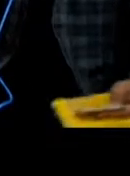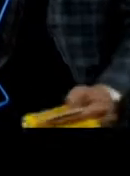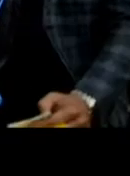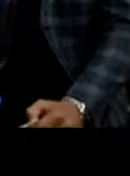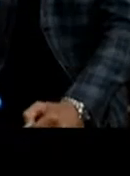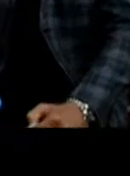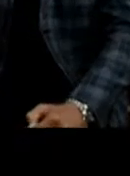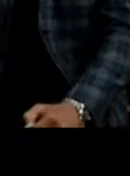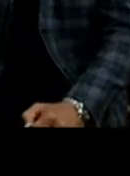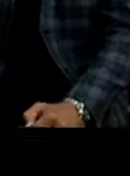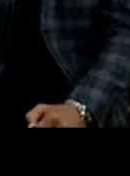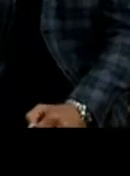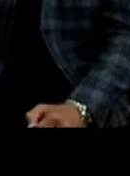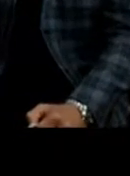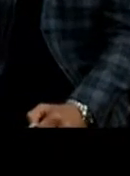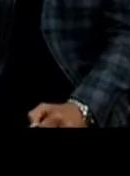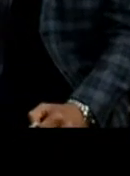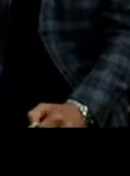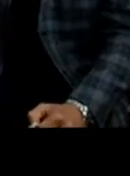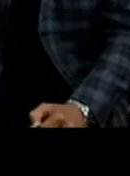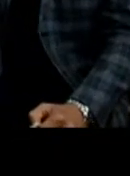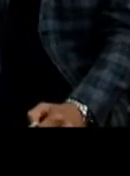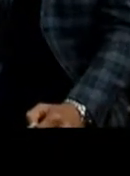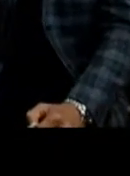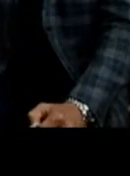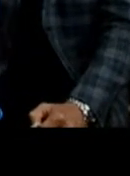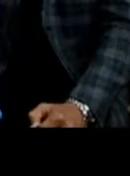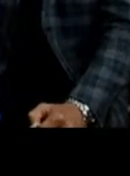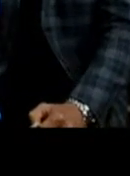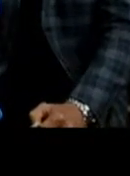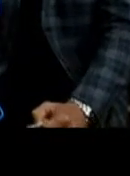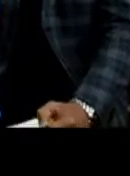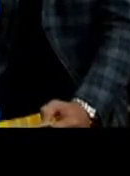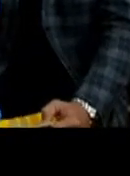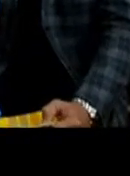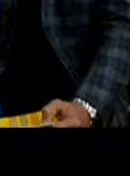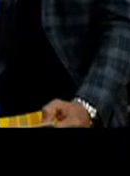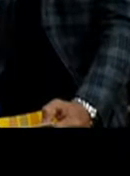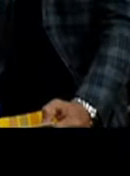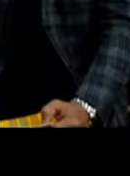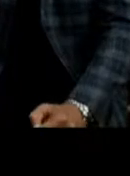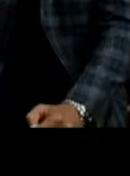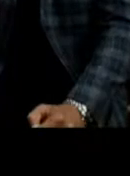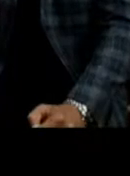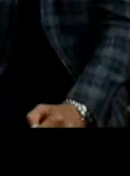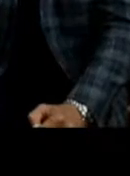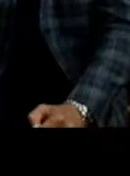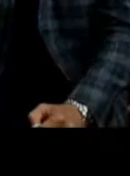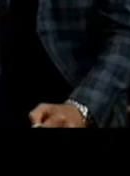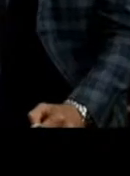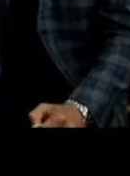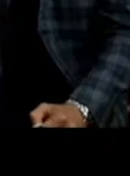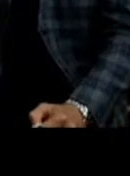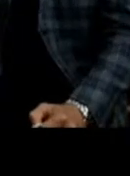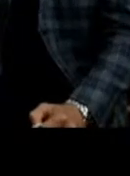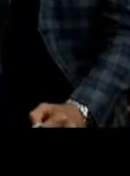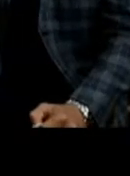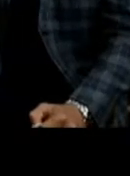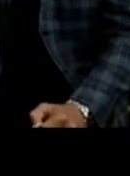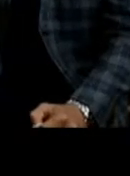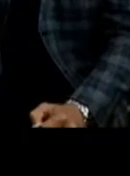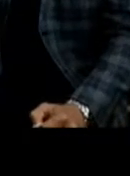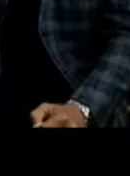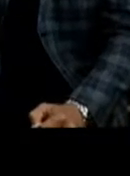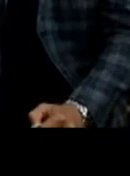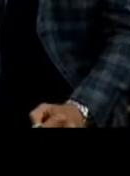puertas de este gran espacio cultural de Sao Paulo, el secretario precisamente de Cultura, Romildo Campelo, secretario de